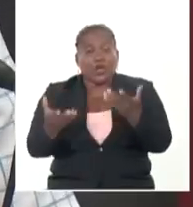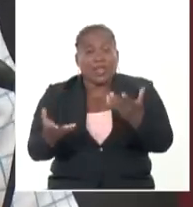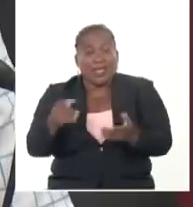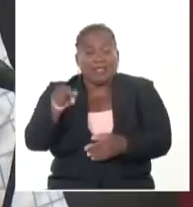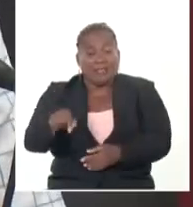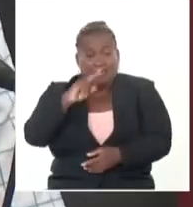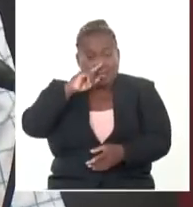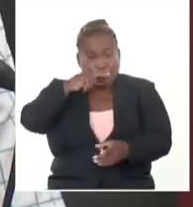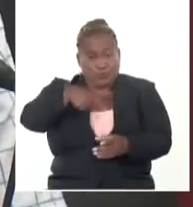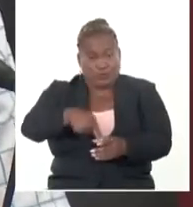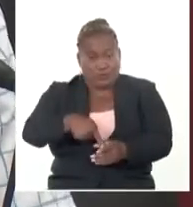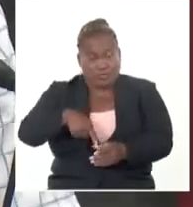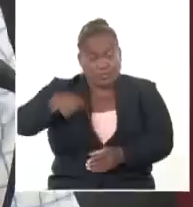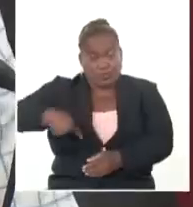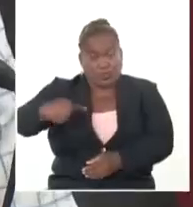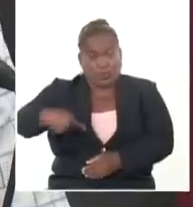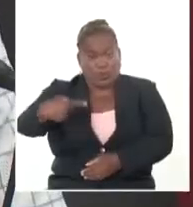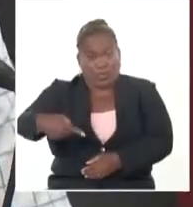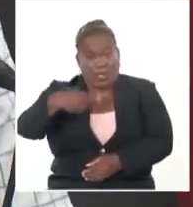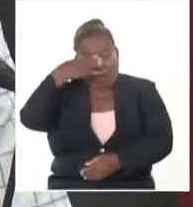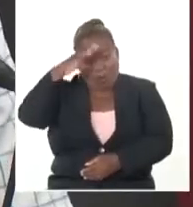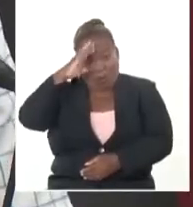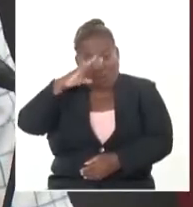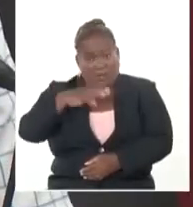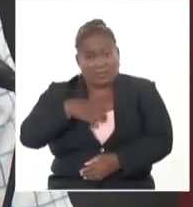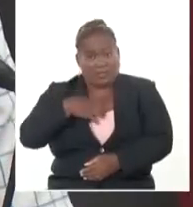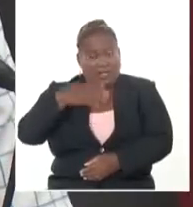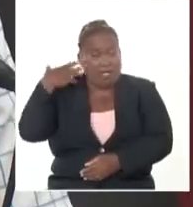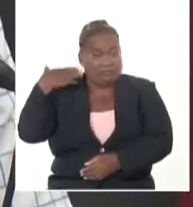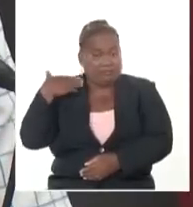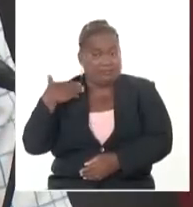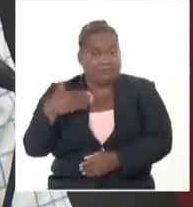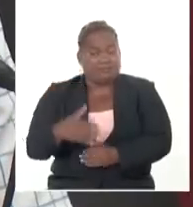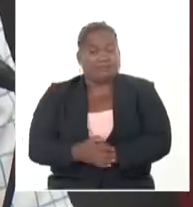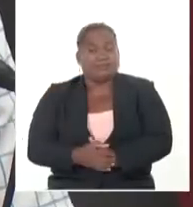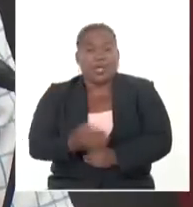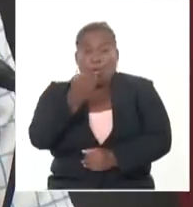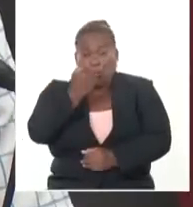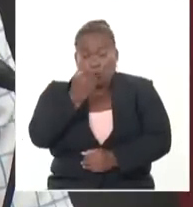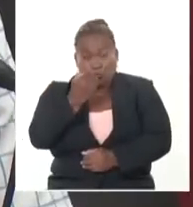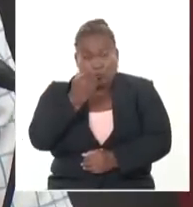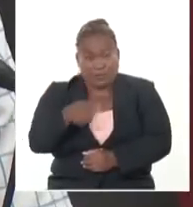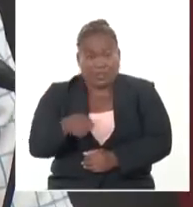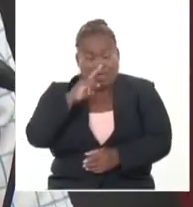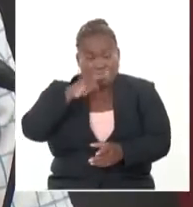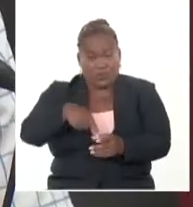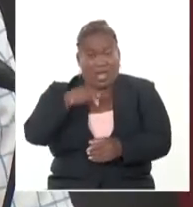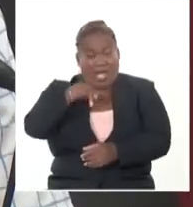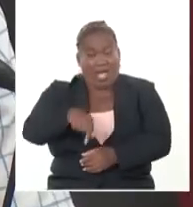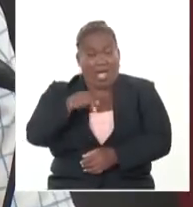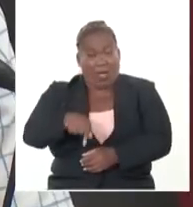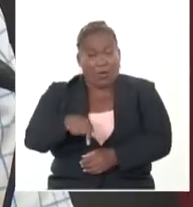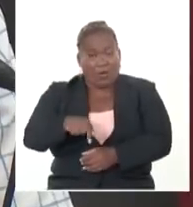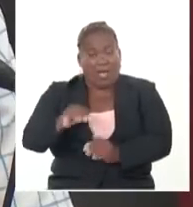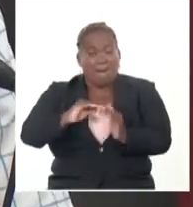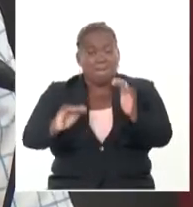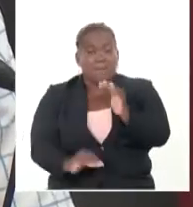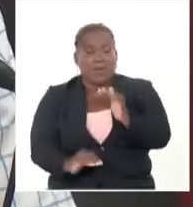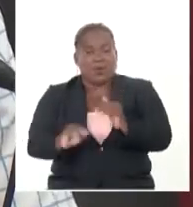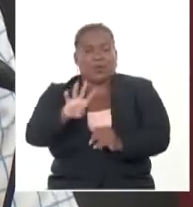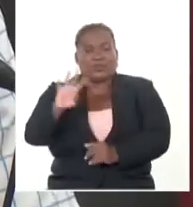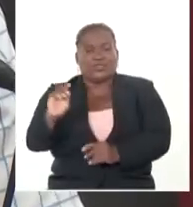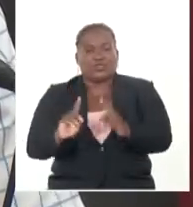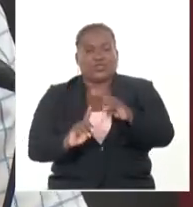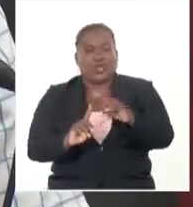gasolina que el país consume diariamente, en estos momentos estamos con coberturas de menos de 400